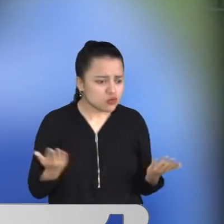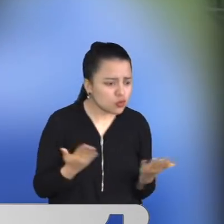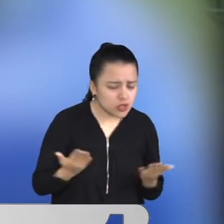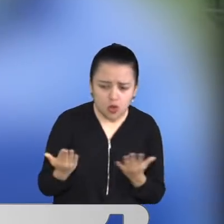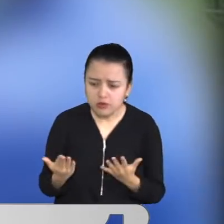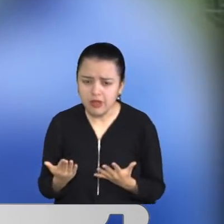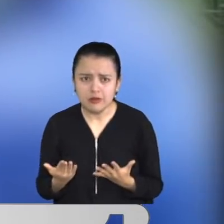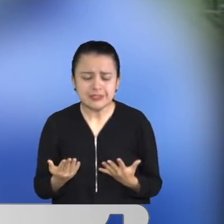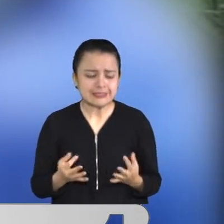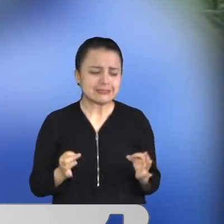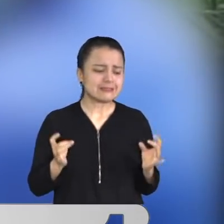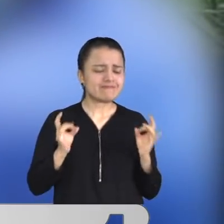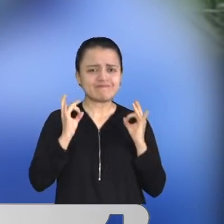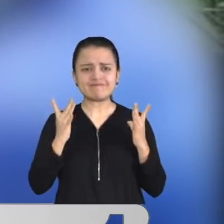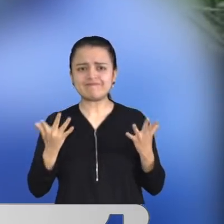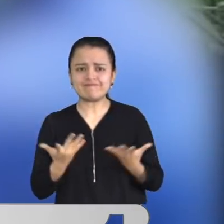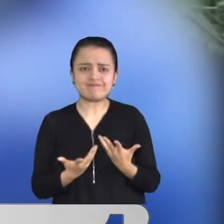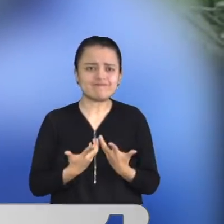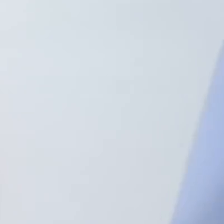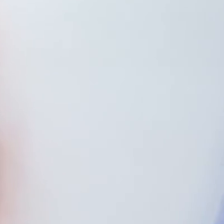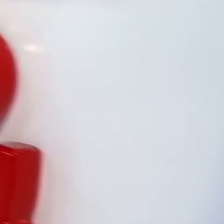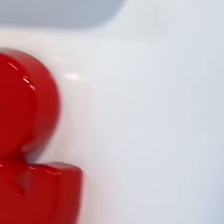Ya volvemos.